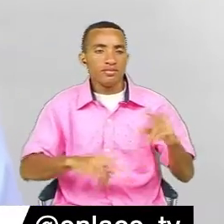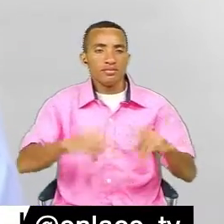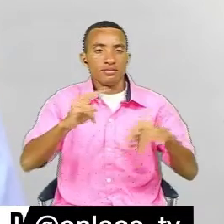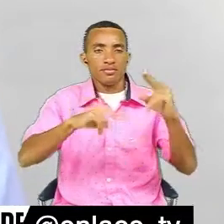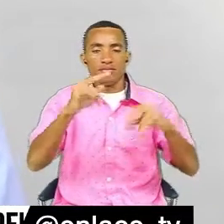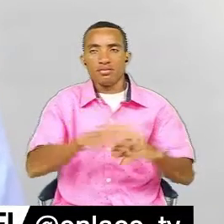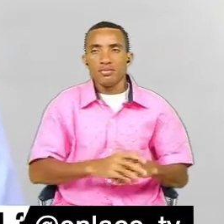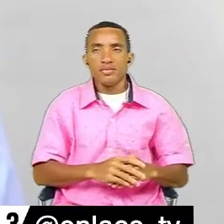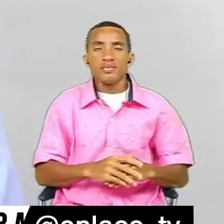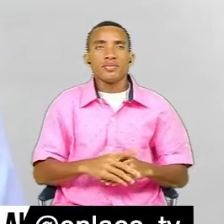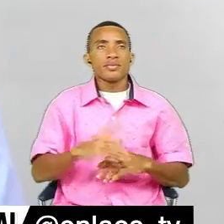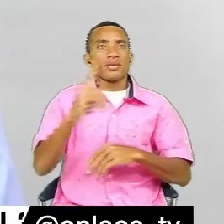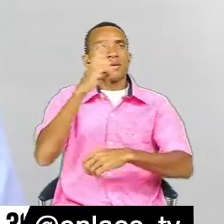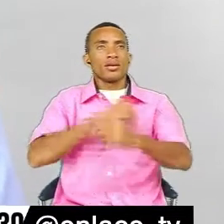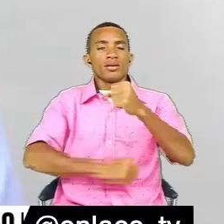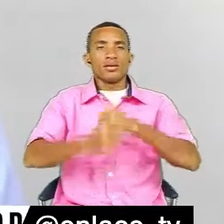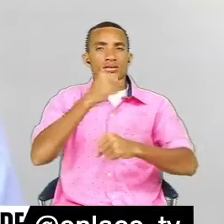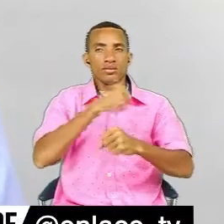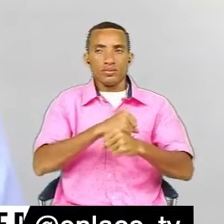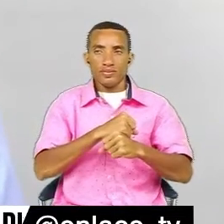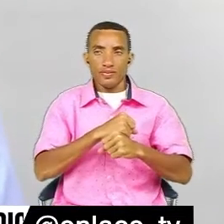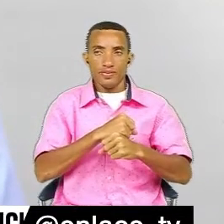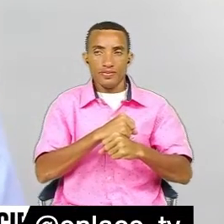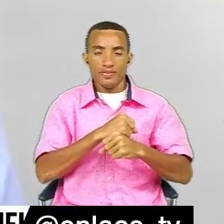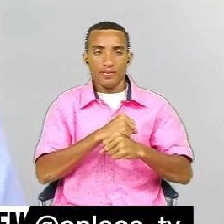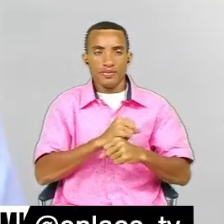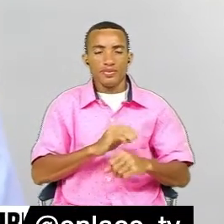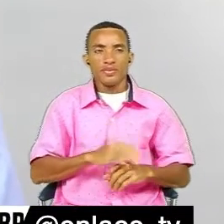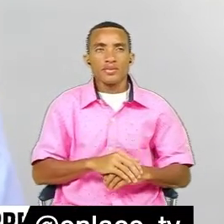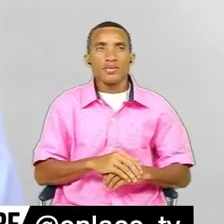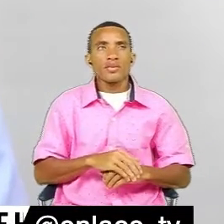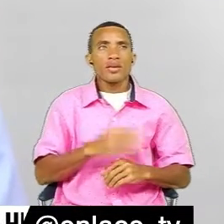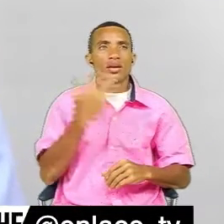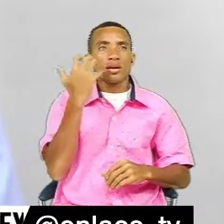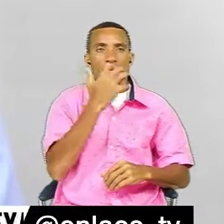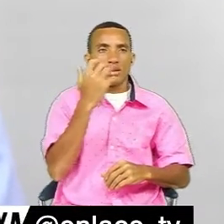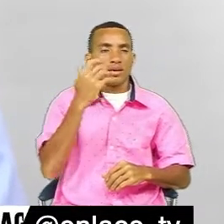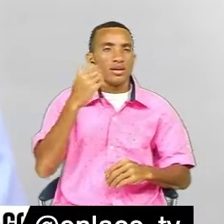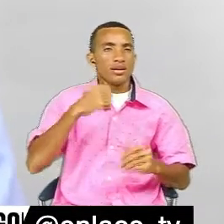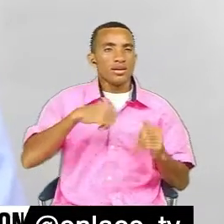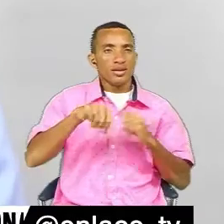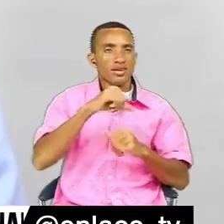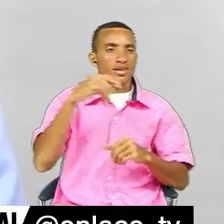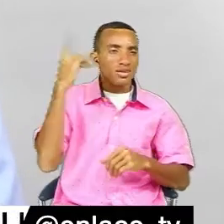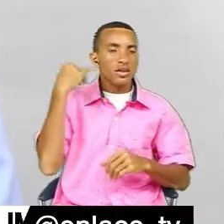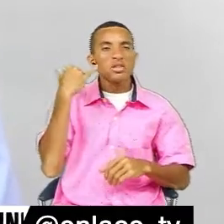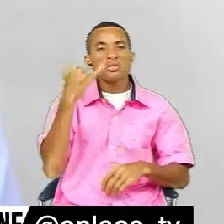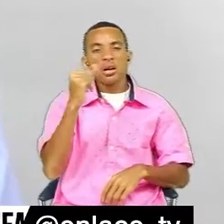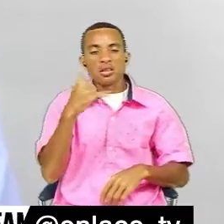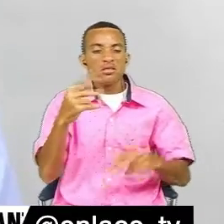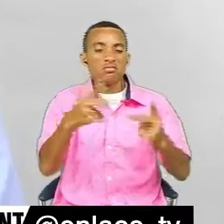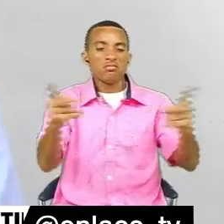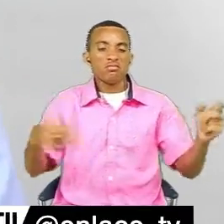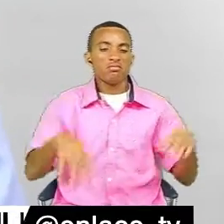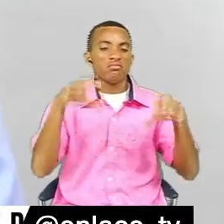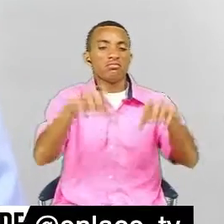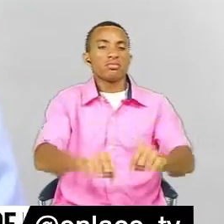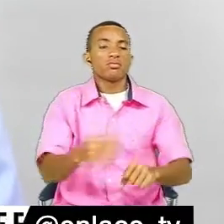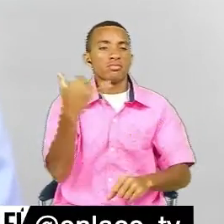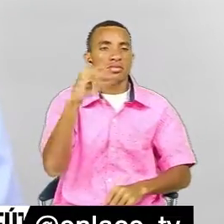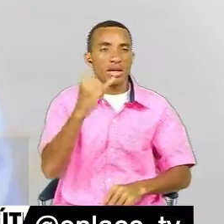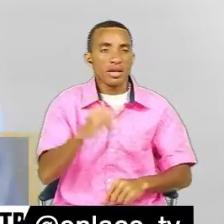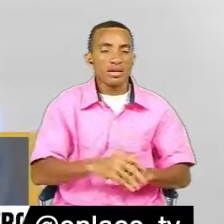No. El año pasado, con la anterior alcaldía, ya se tenía un lote, ya se tenía todo cuadrado. La suspendida había